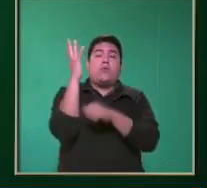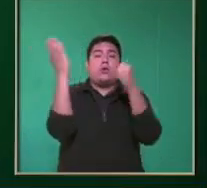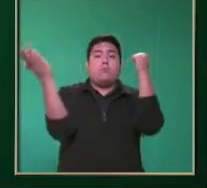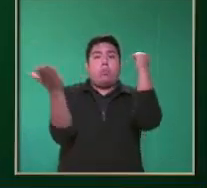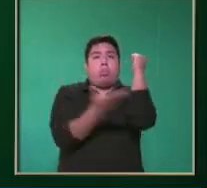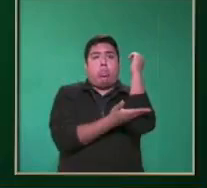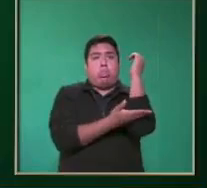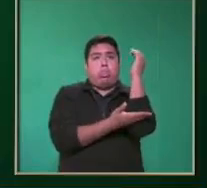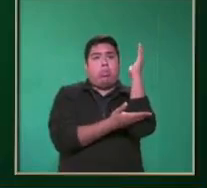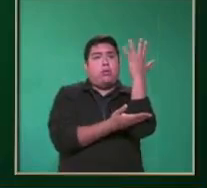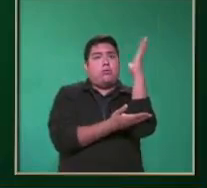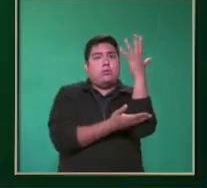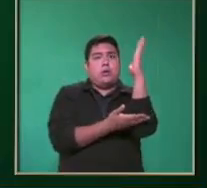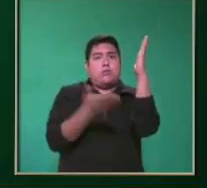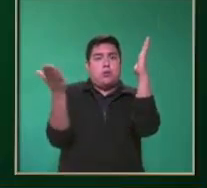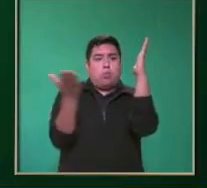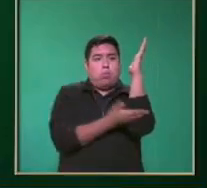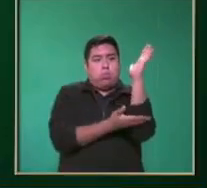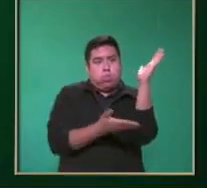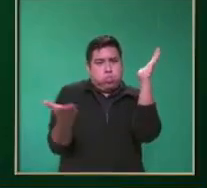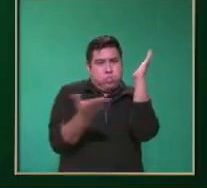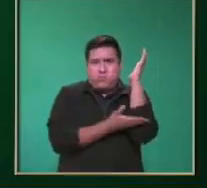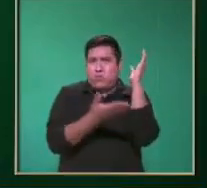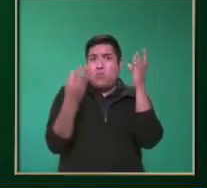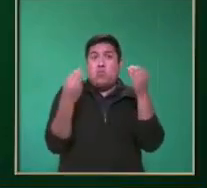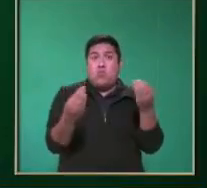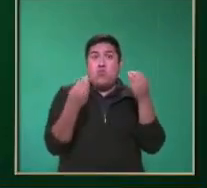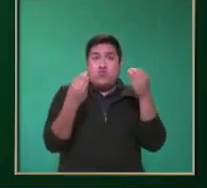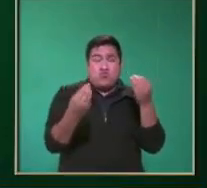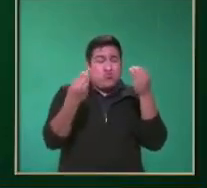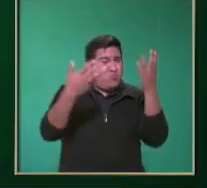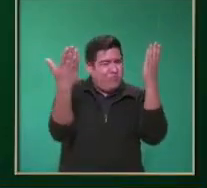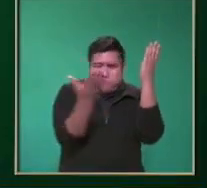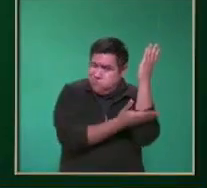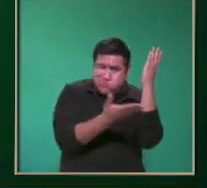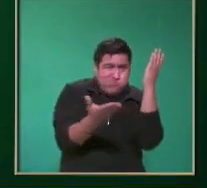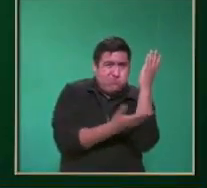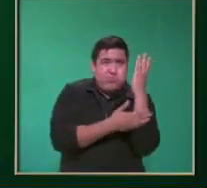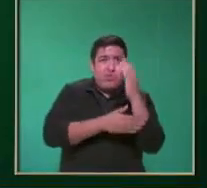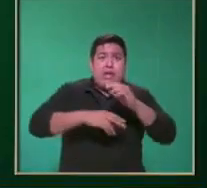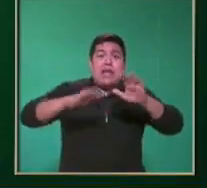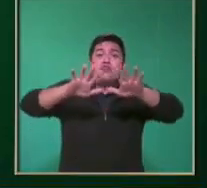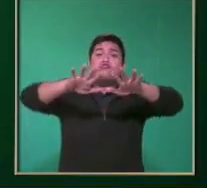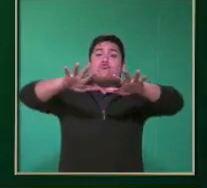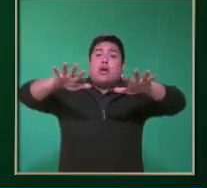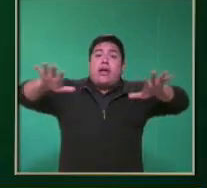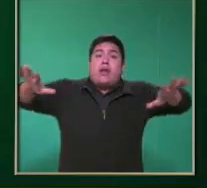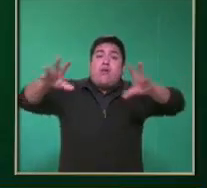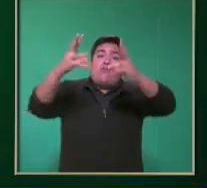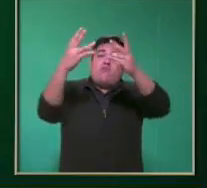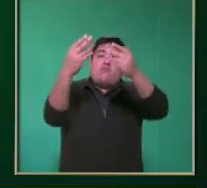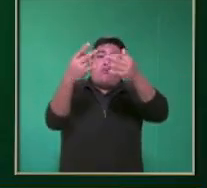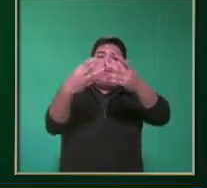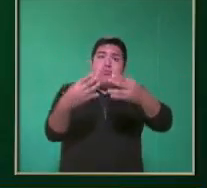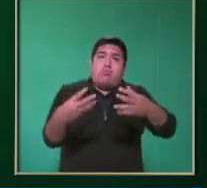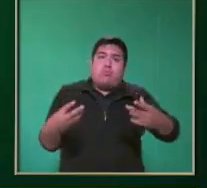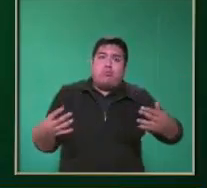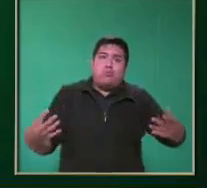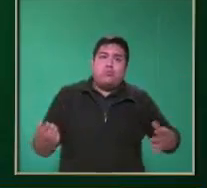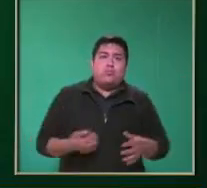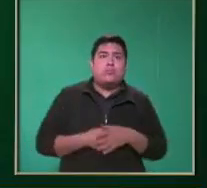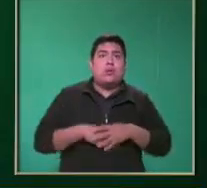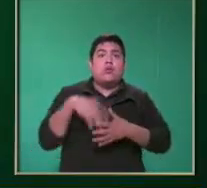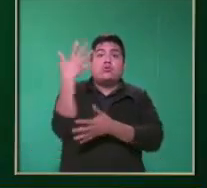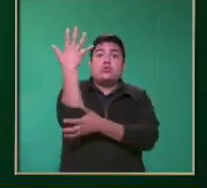de árboles. Pareciera como que no hemos comprendido del todo que la presencia de árboles